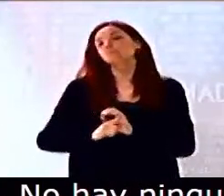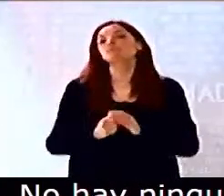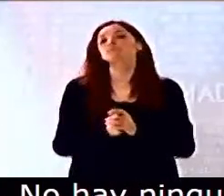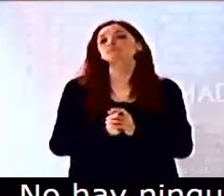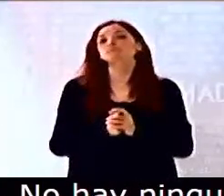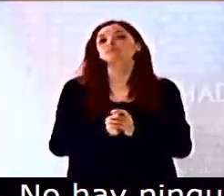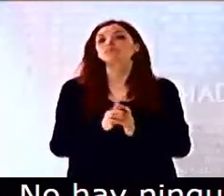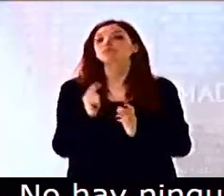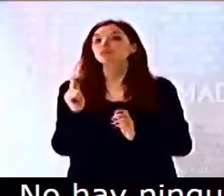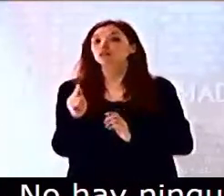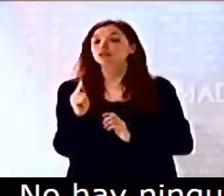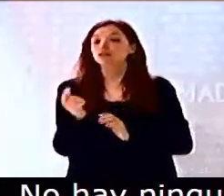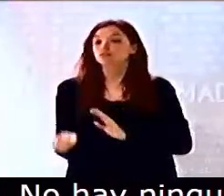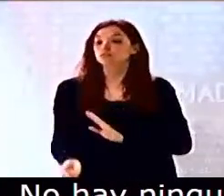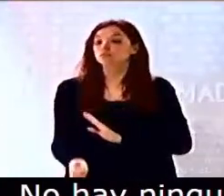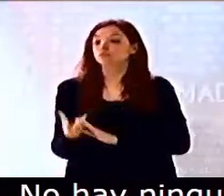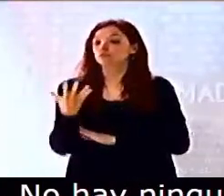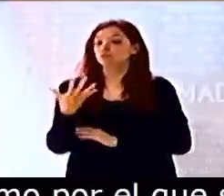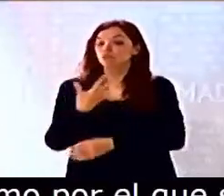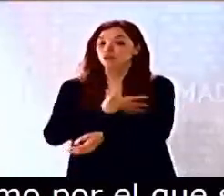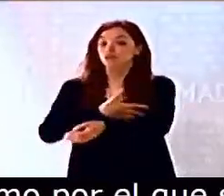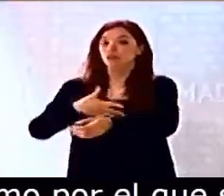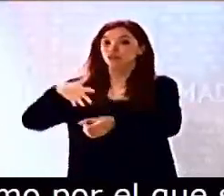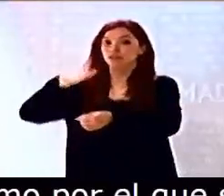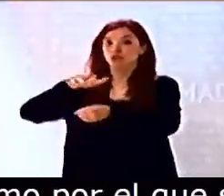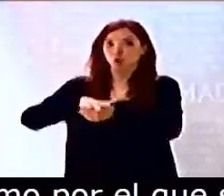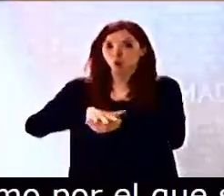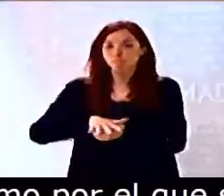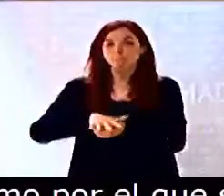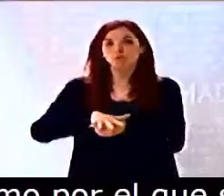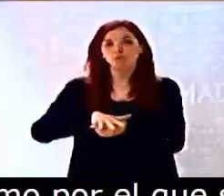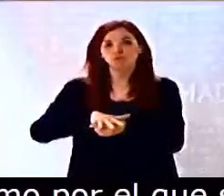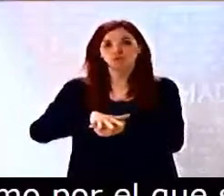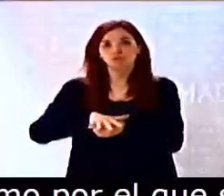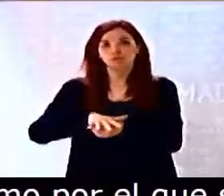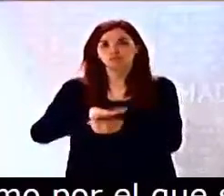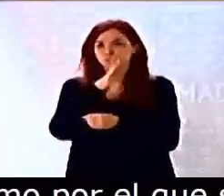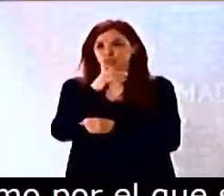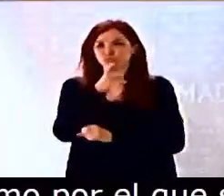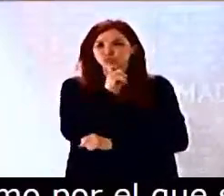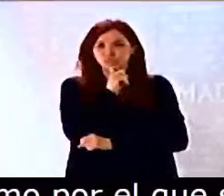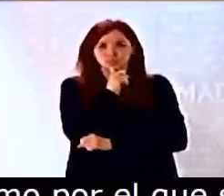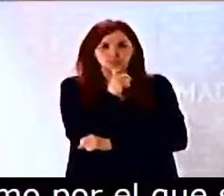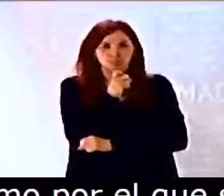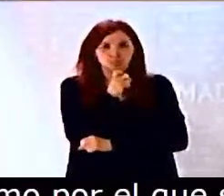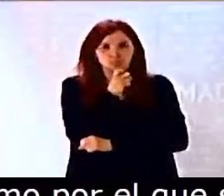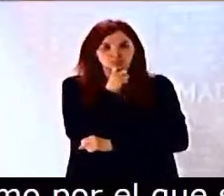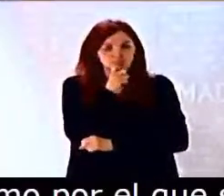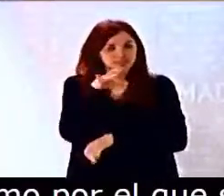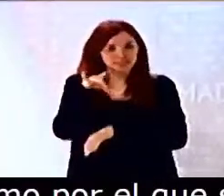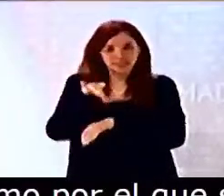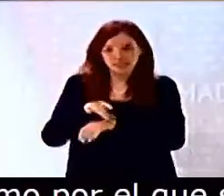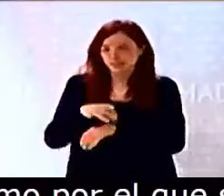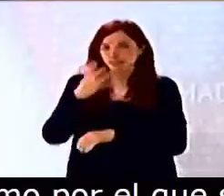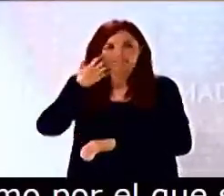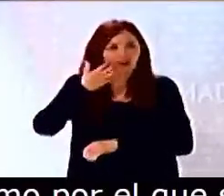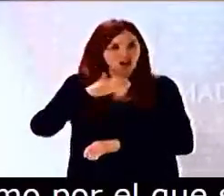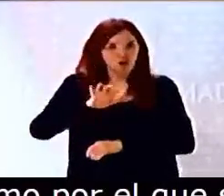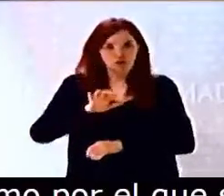por el que se provocan los trombos en esos territorios tan complicados y tan difíciles y tan